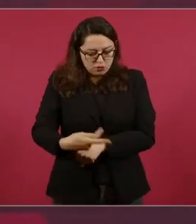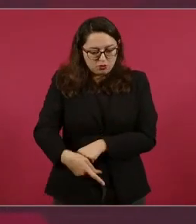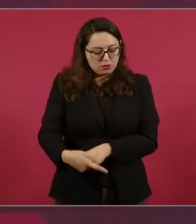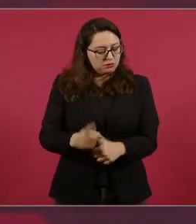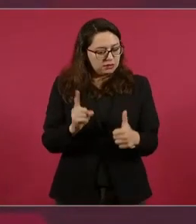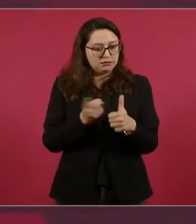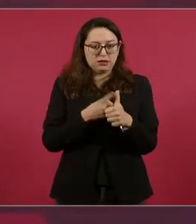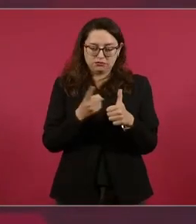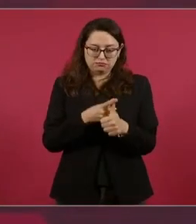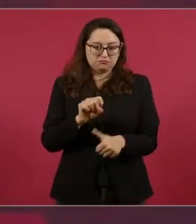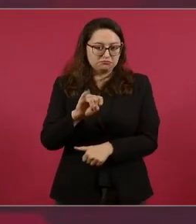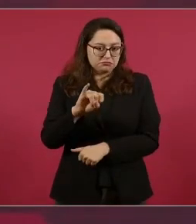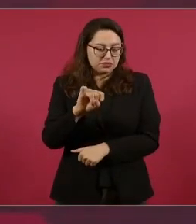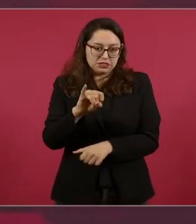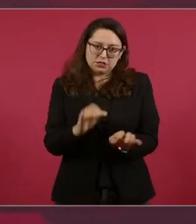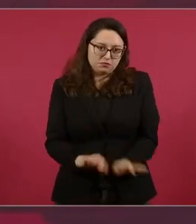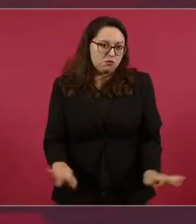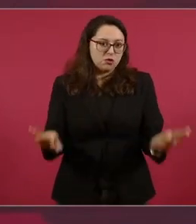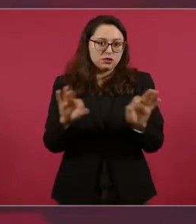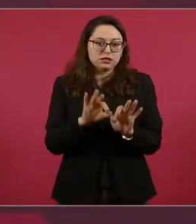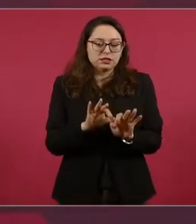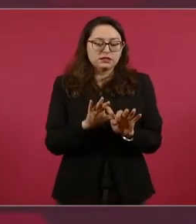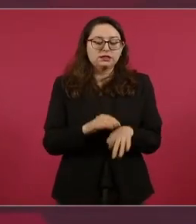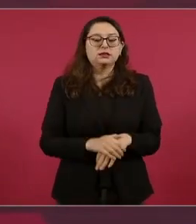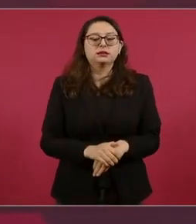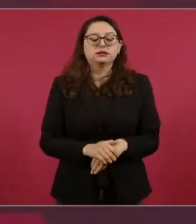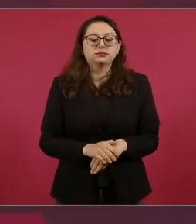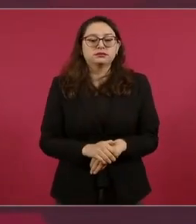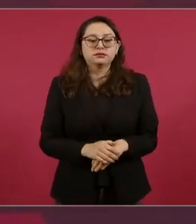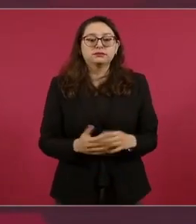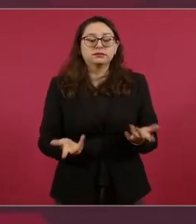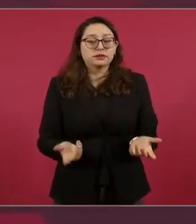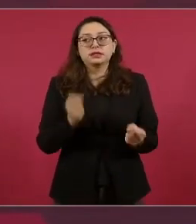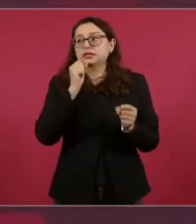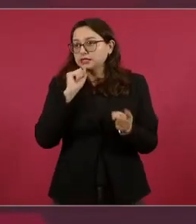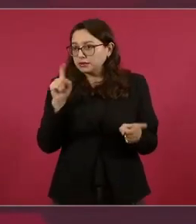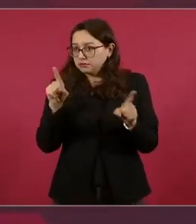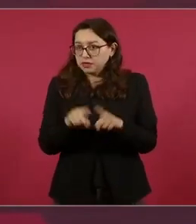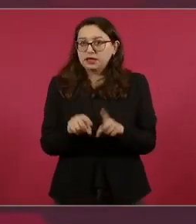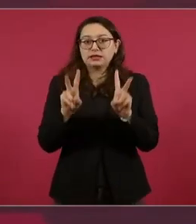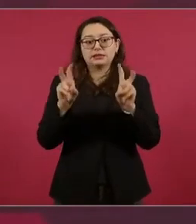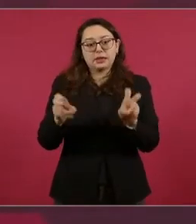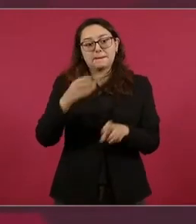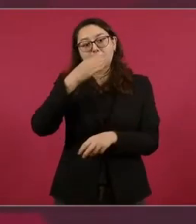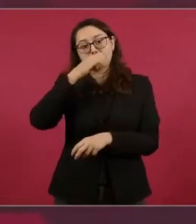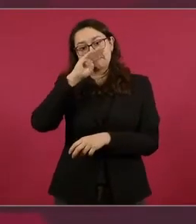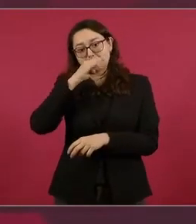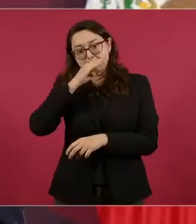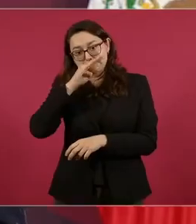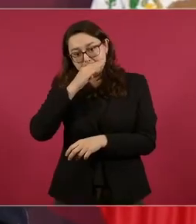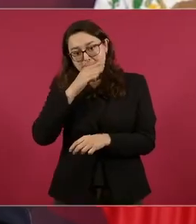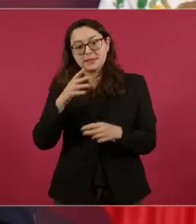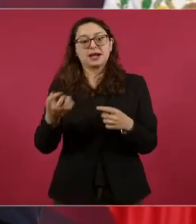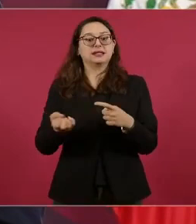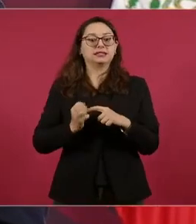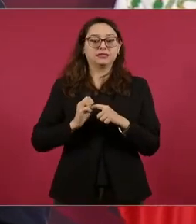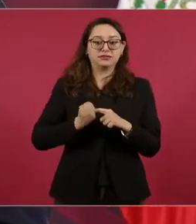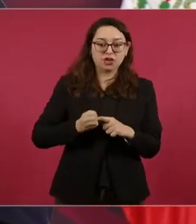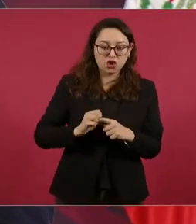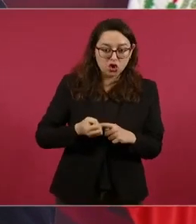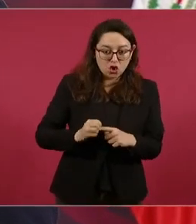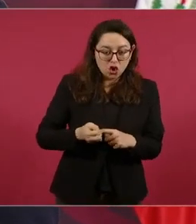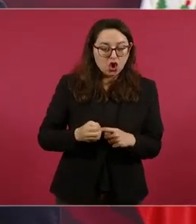pesquera y lo hacemos con el maíz lo hacemos con el